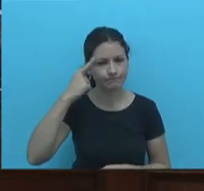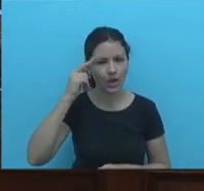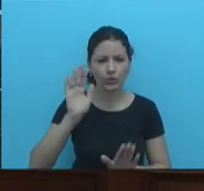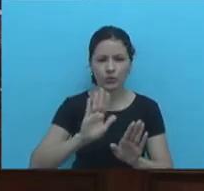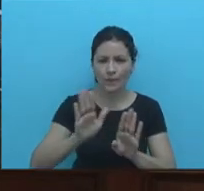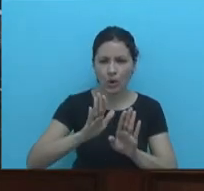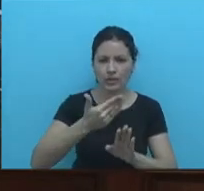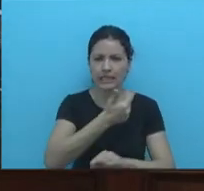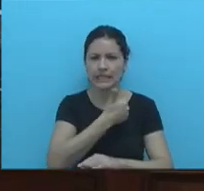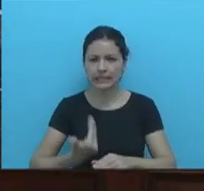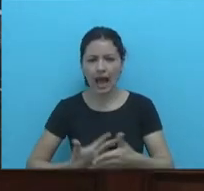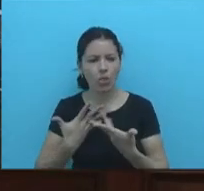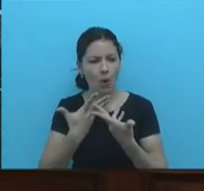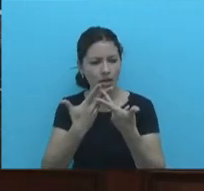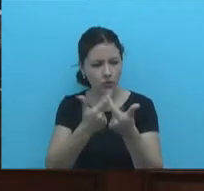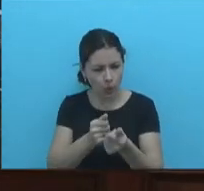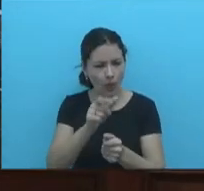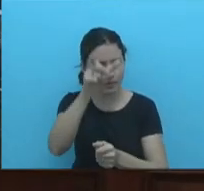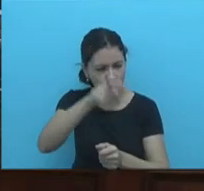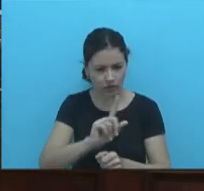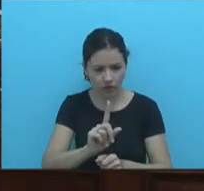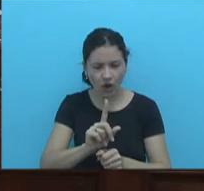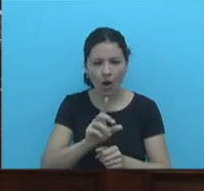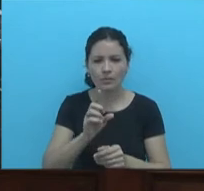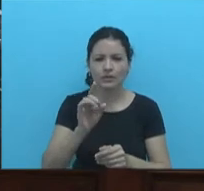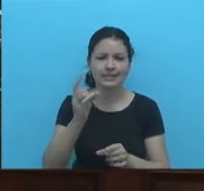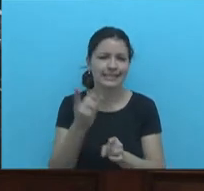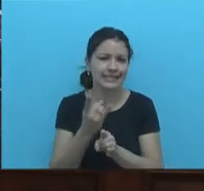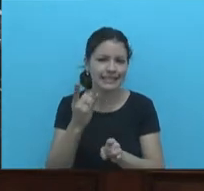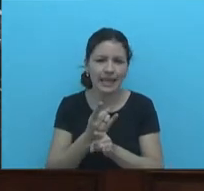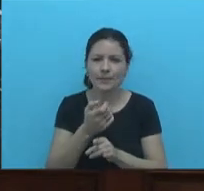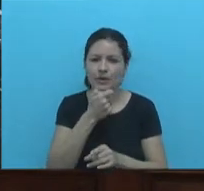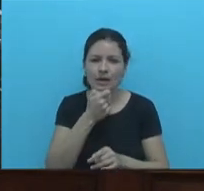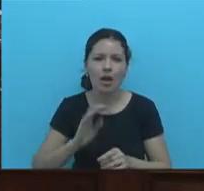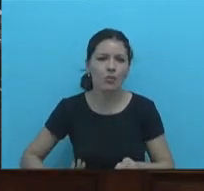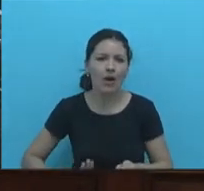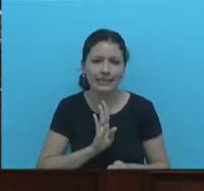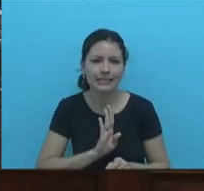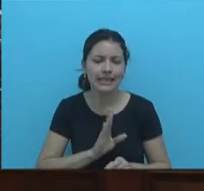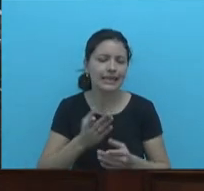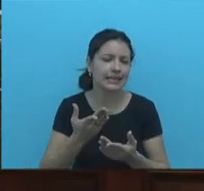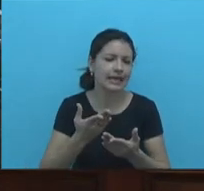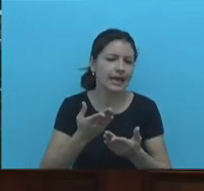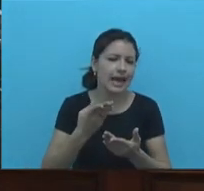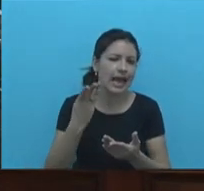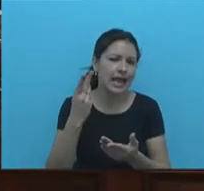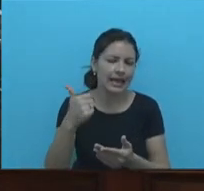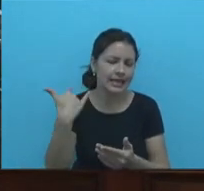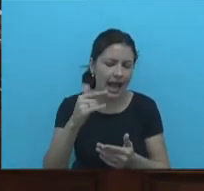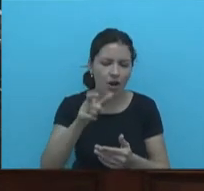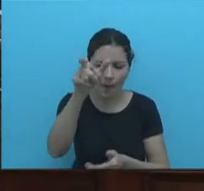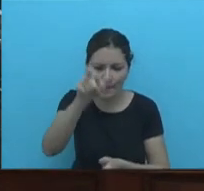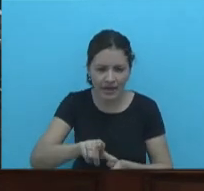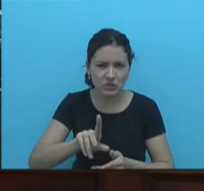el Estado haga un aporte, al Estado siempre le sale mucho más caro un accidente vial que comprar una bicicleta o una motoneta.